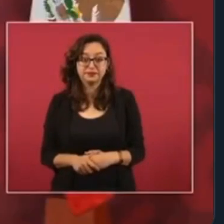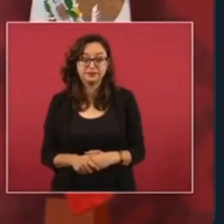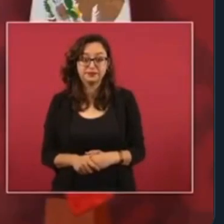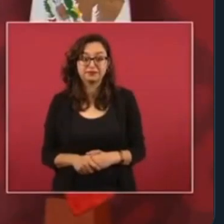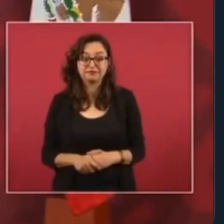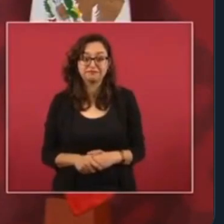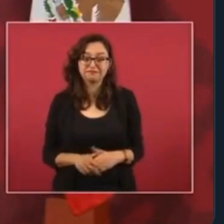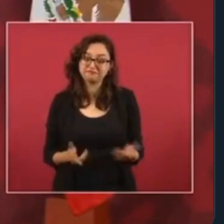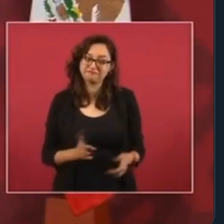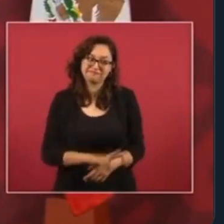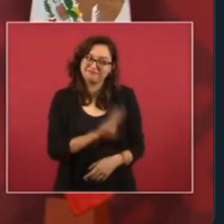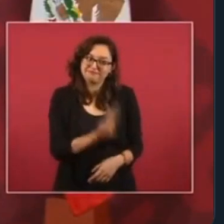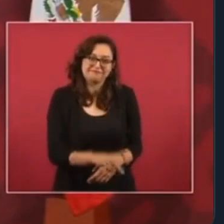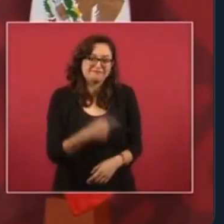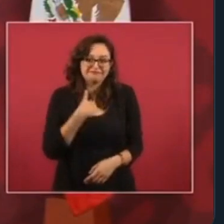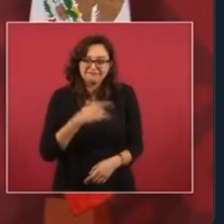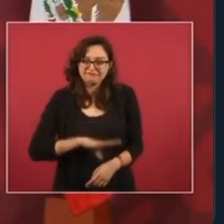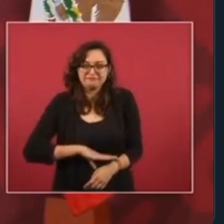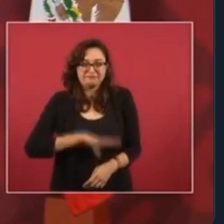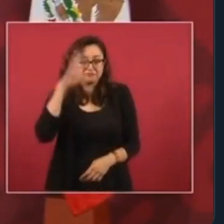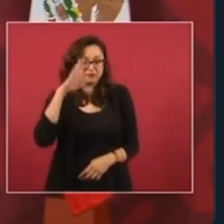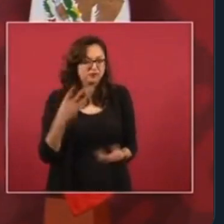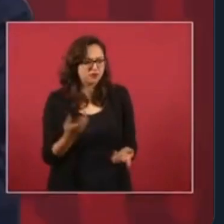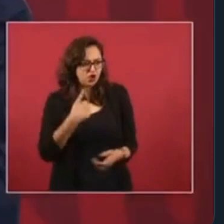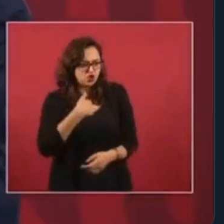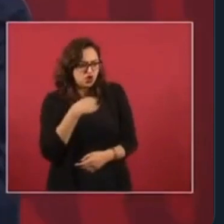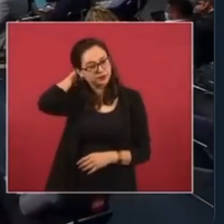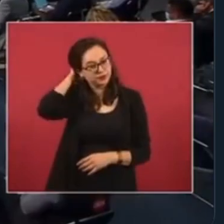Esto sí calienta. ¿Cree que soy Calderón?